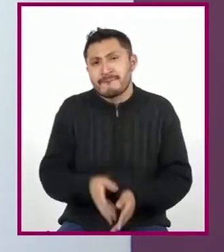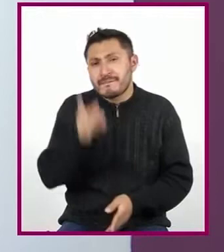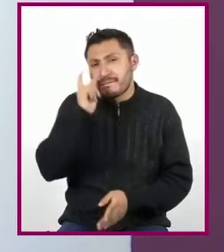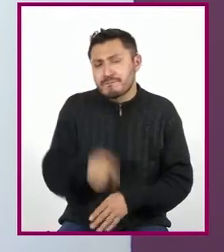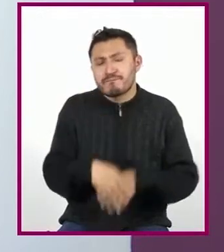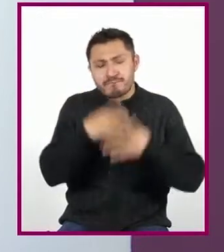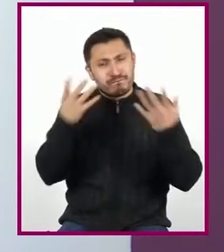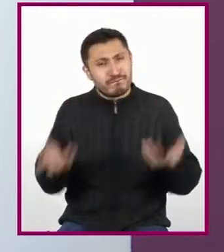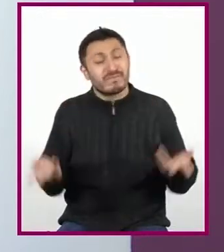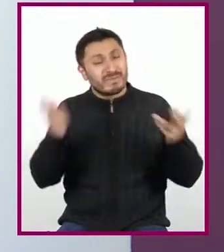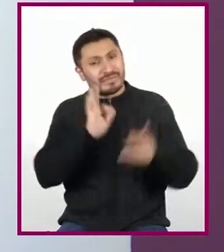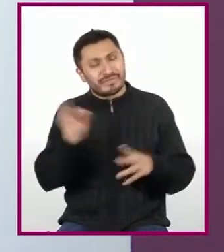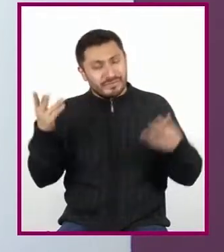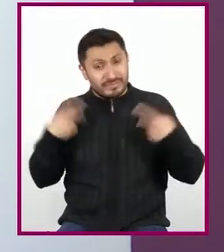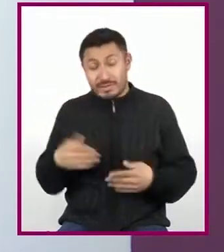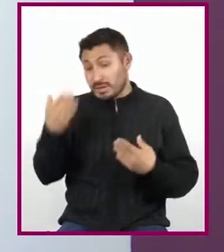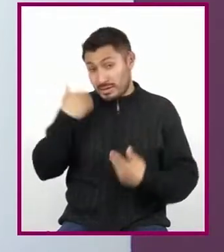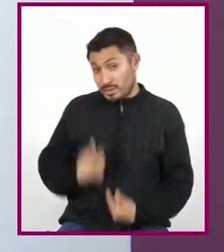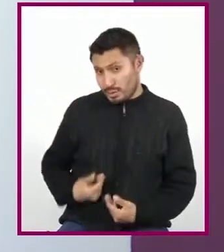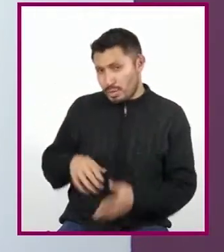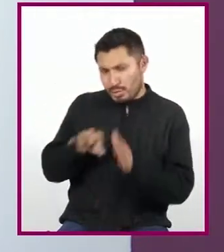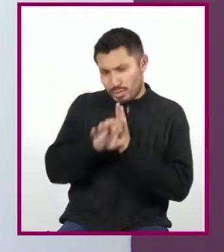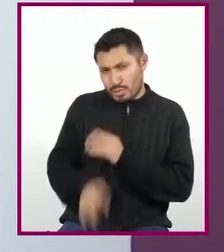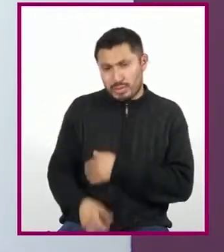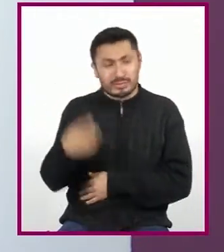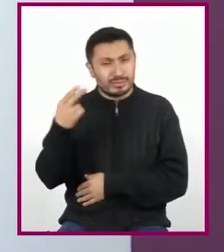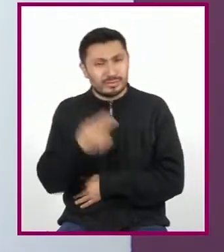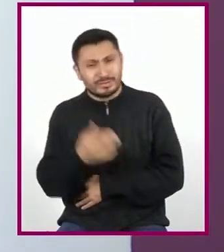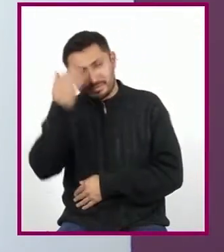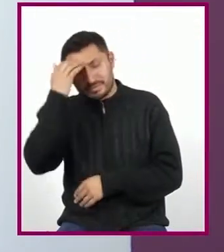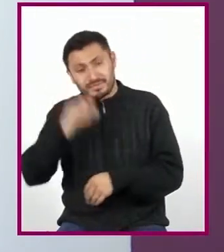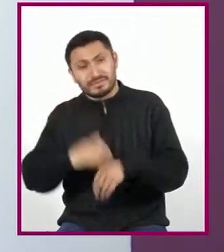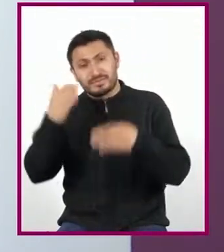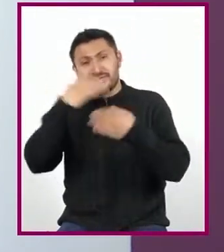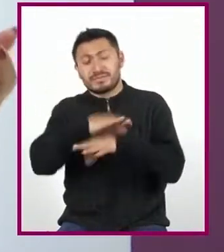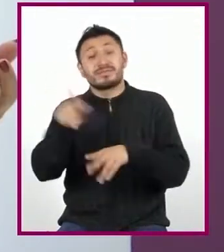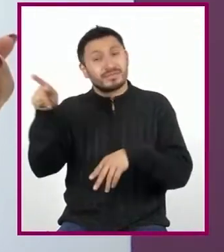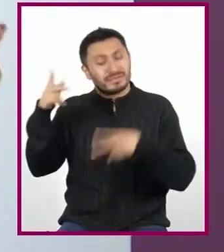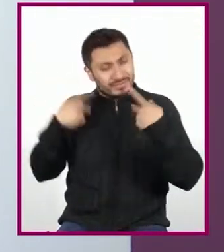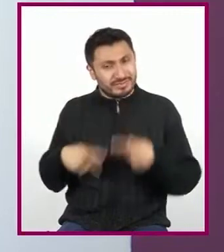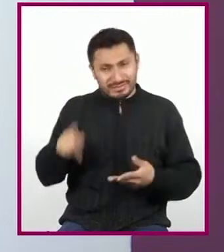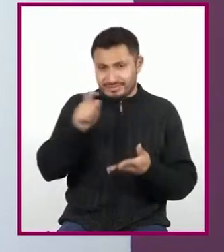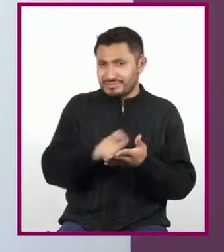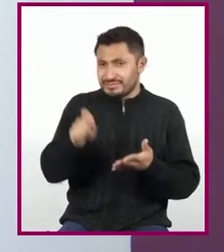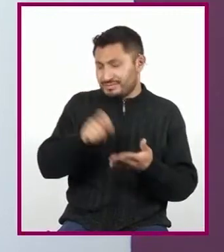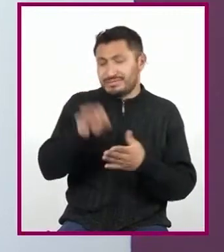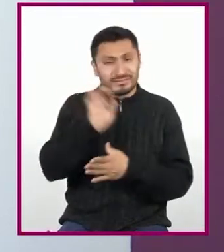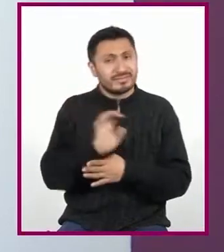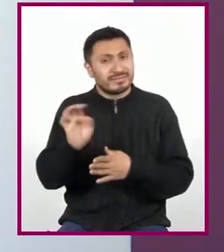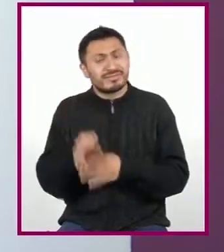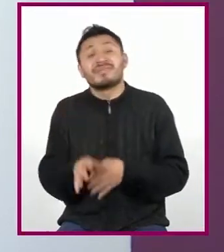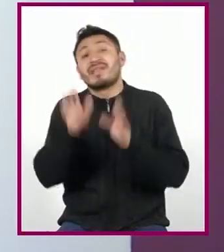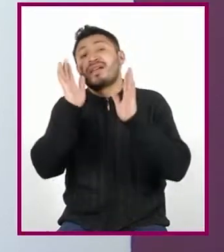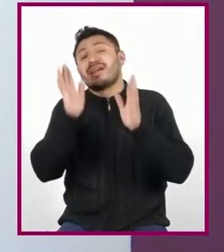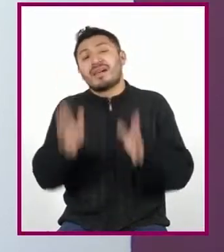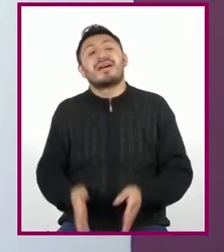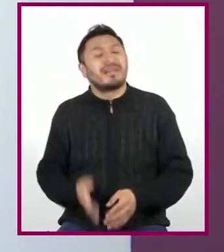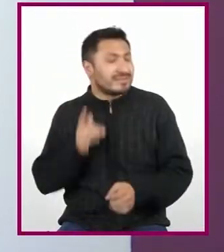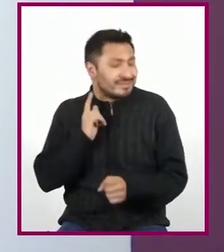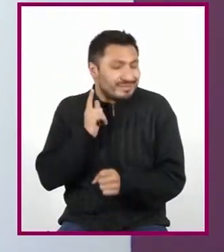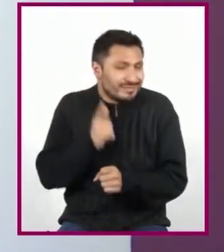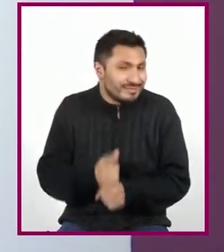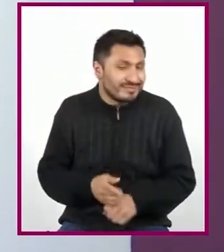solapa delantera, el lomo, la contraportada y la solapa posterior. Y no, ahí no estaba la